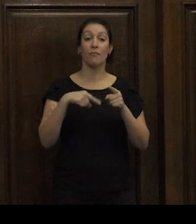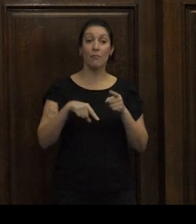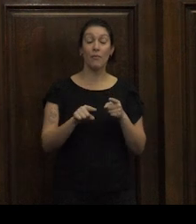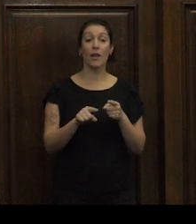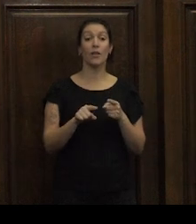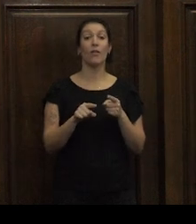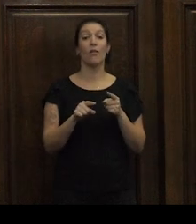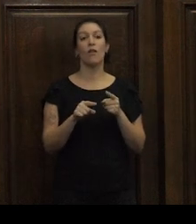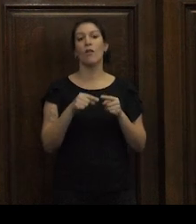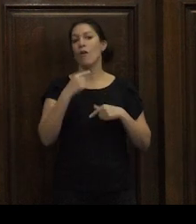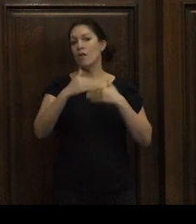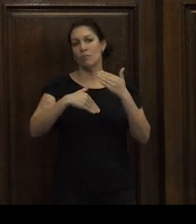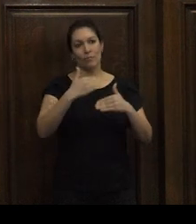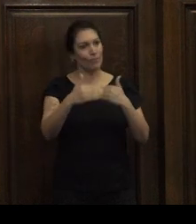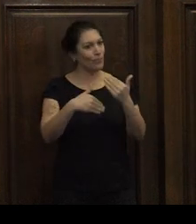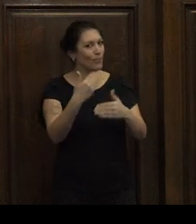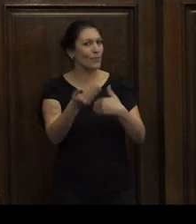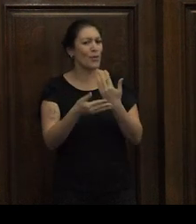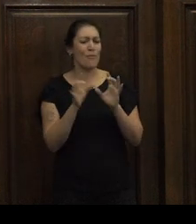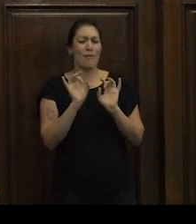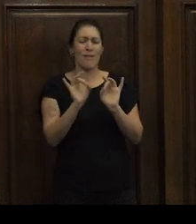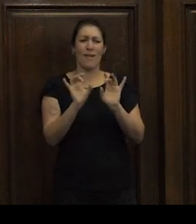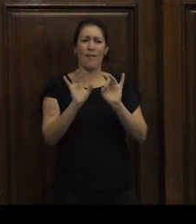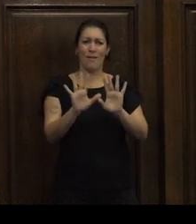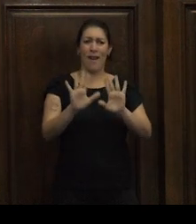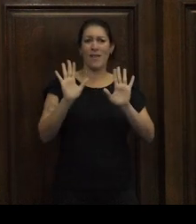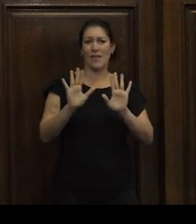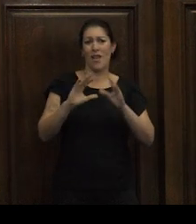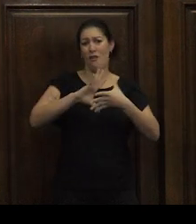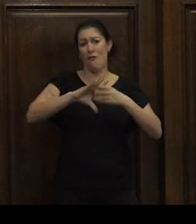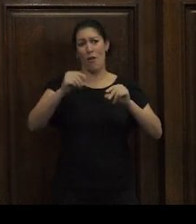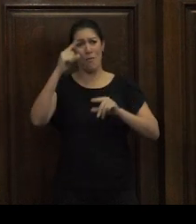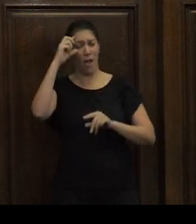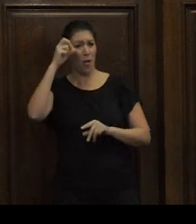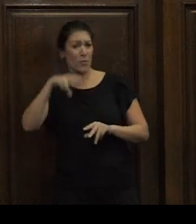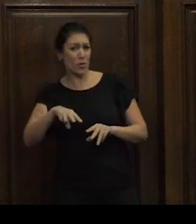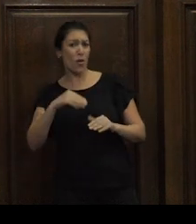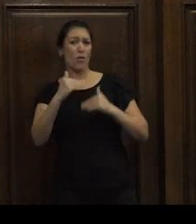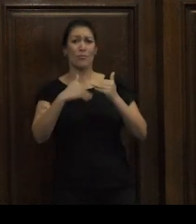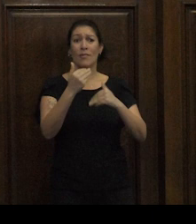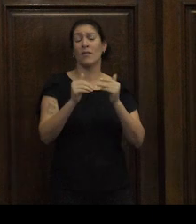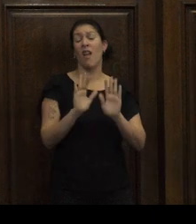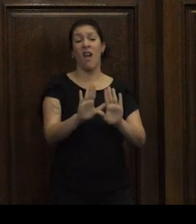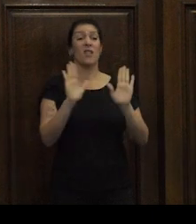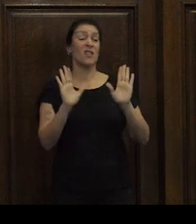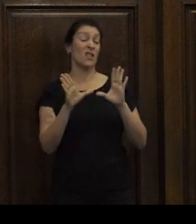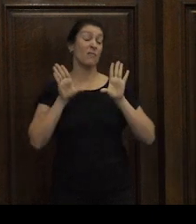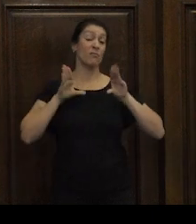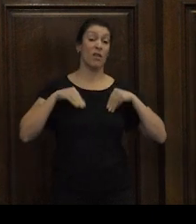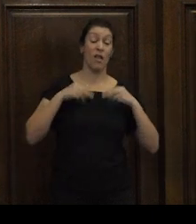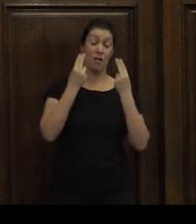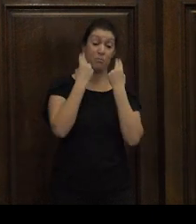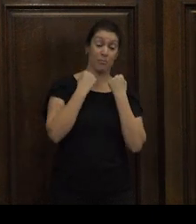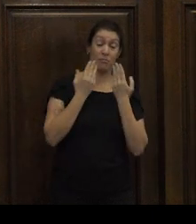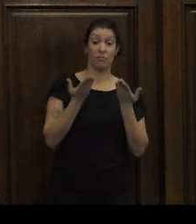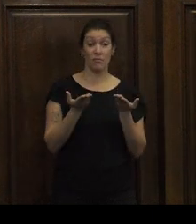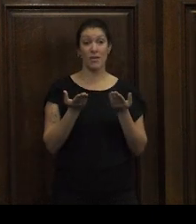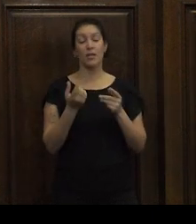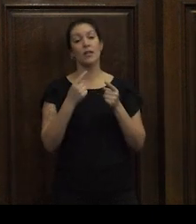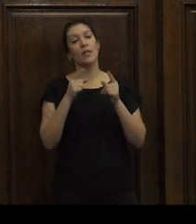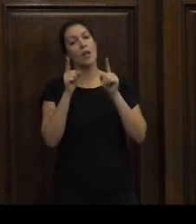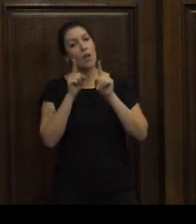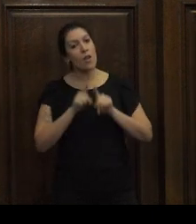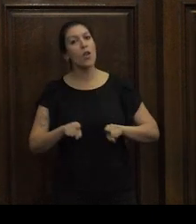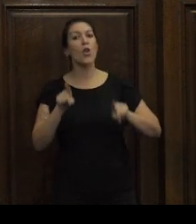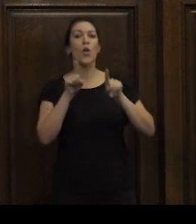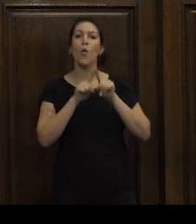Pero aunque siga naturalizándose de ese modo, o sea, un modo más o menos resignado, las cosas son así, ¿qué se le va a hacer?, etc.,